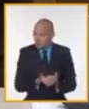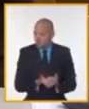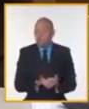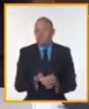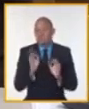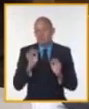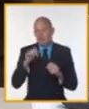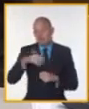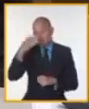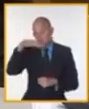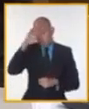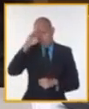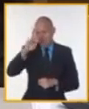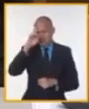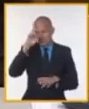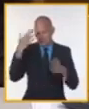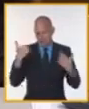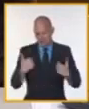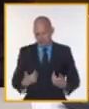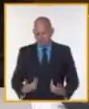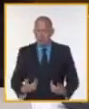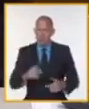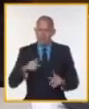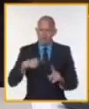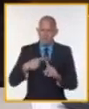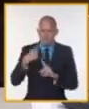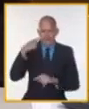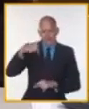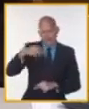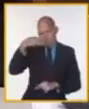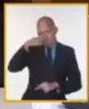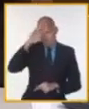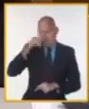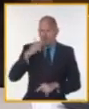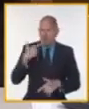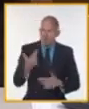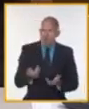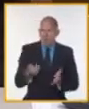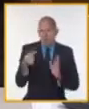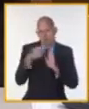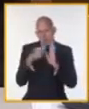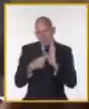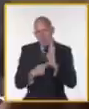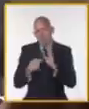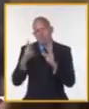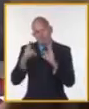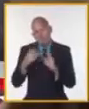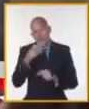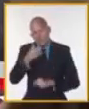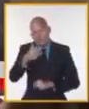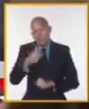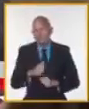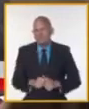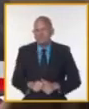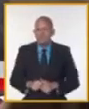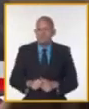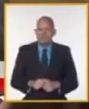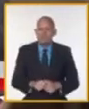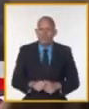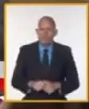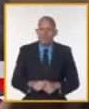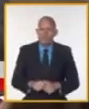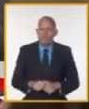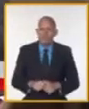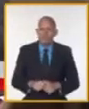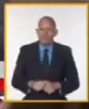pública, sino de los indicadores de desarrollo humano de nuestro país, pueda exhibir mejores resultados. Como en plenos anteriores,